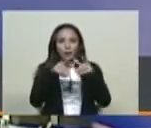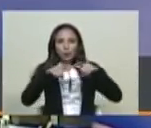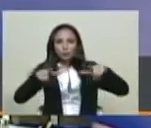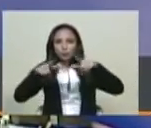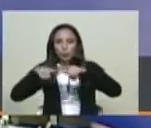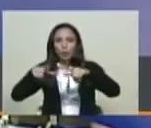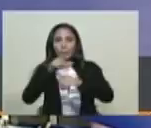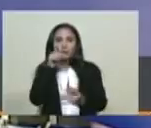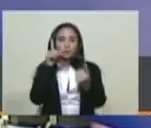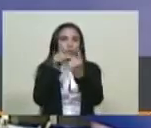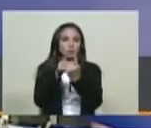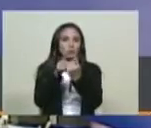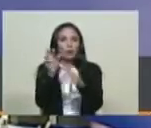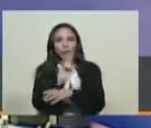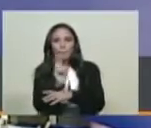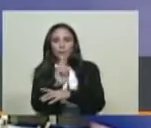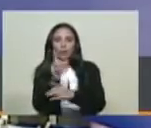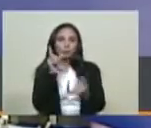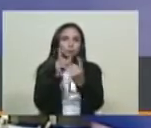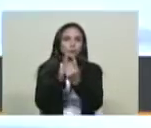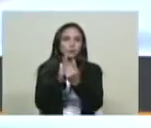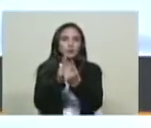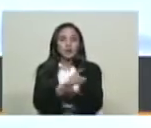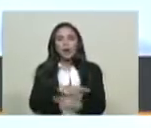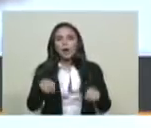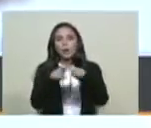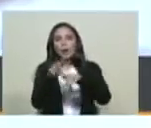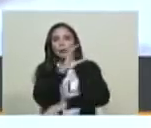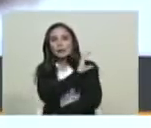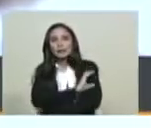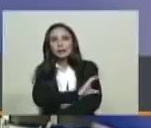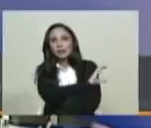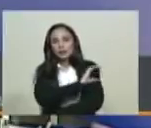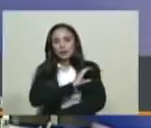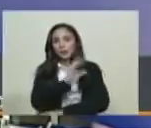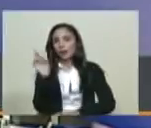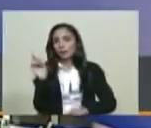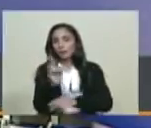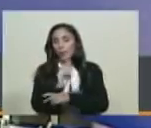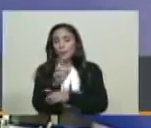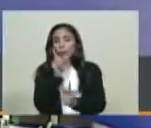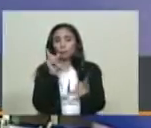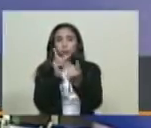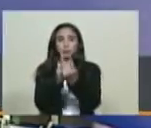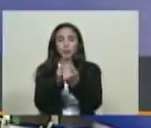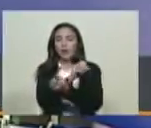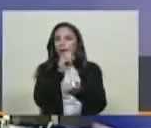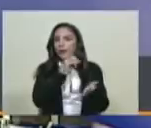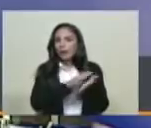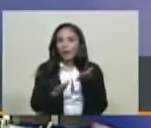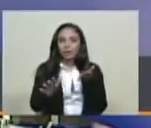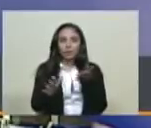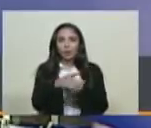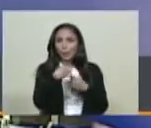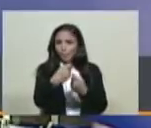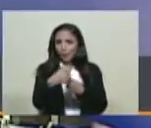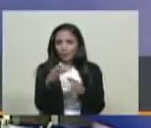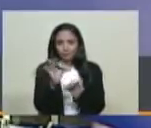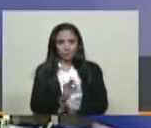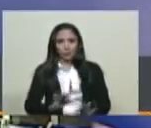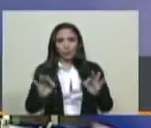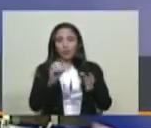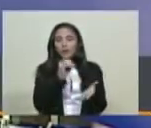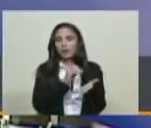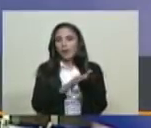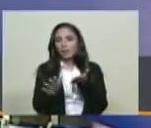de atención integral, que son como unas clínicas directas de atención gratuita. Tenemos que